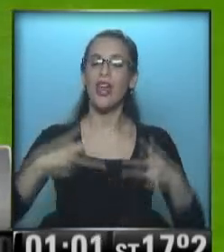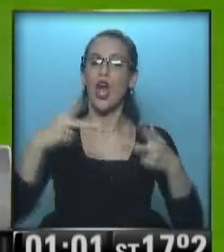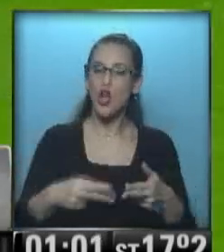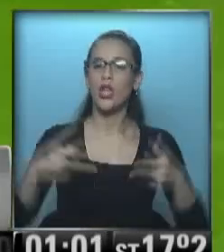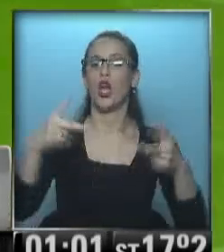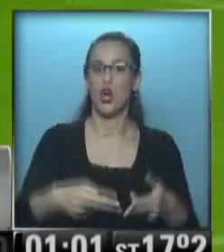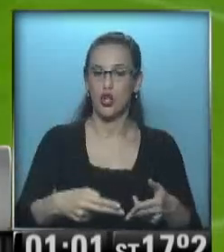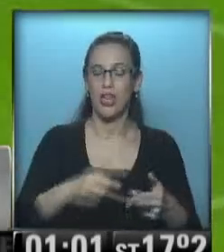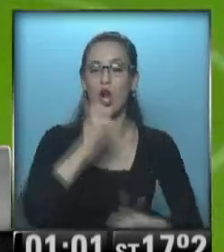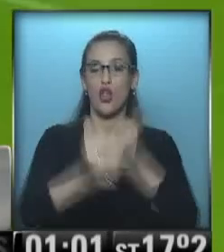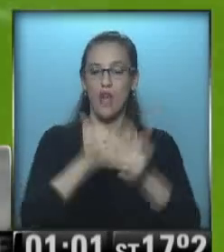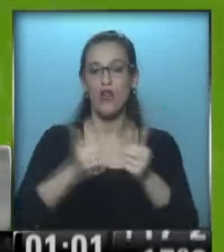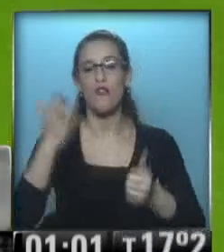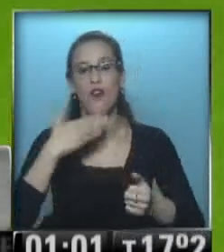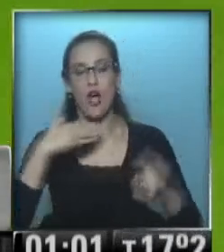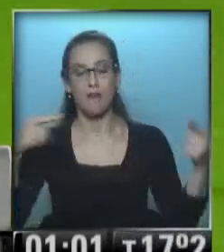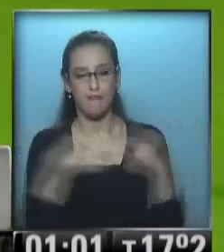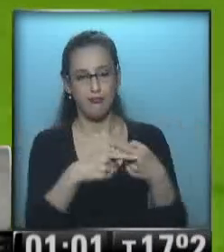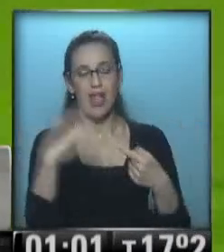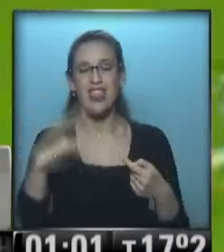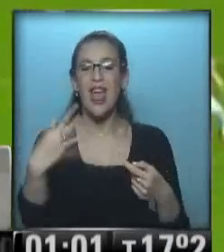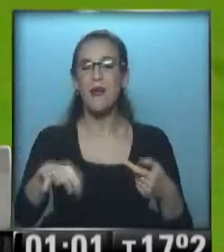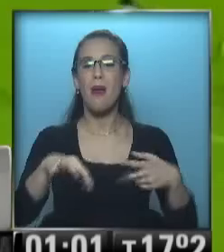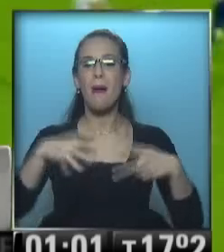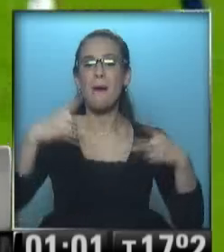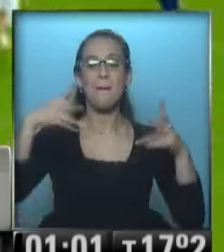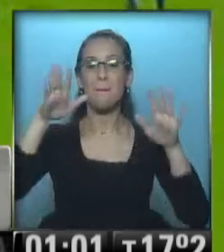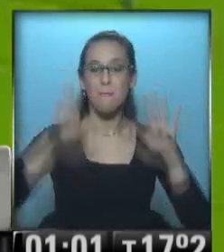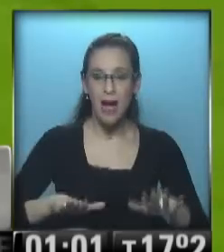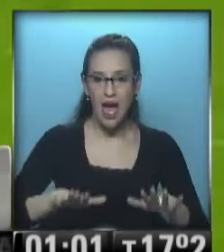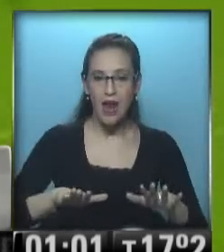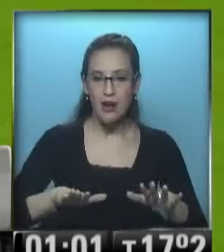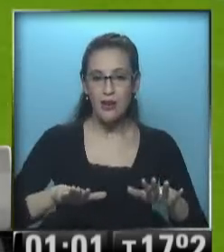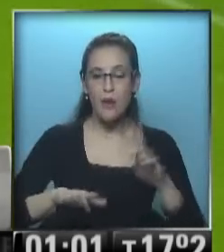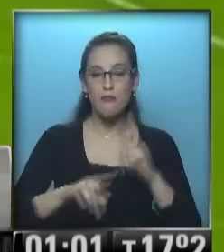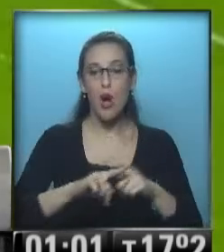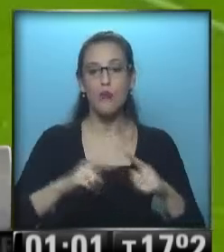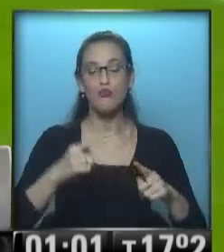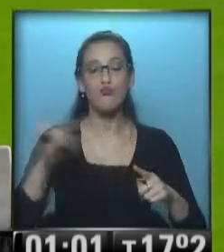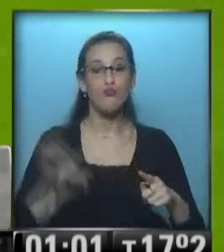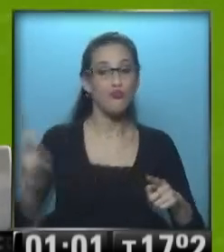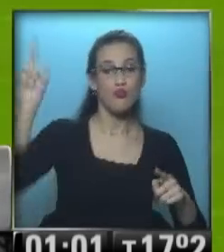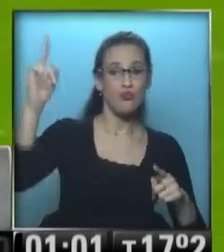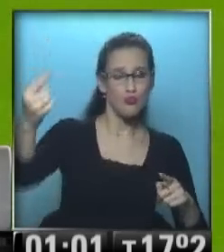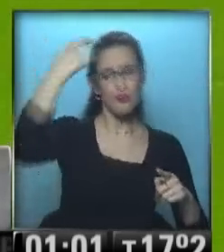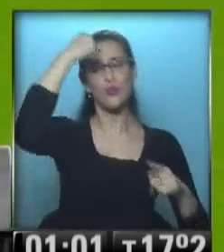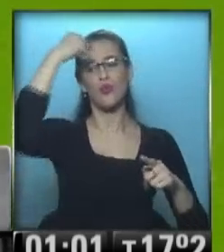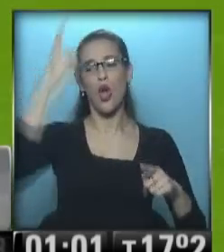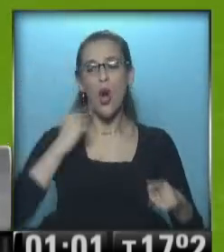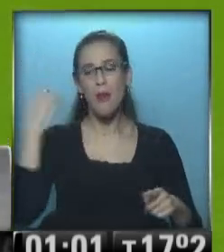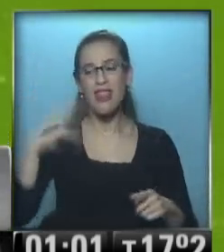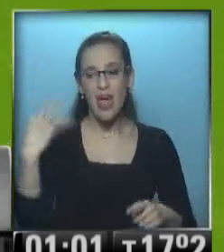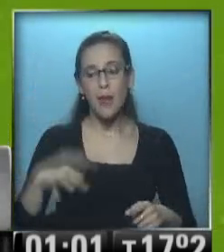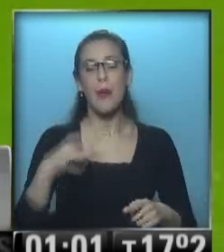Rosario Central. Ya de entrada tuvieron que pararlo porque un proyectil impactó en la cabeza de Agustín Orión y el arquero de Boca tuvo que ser atendido por